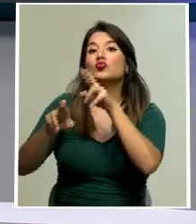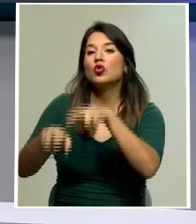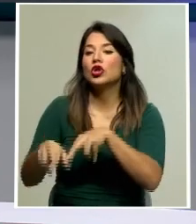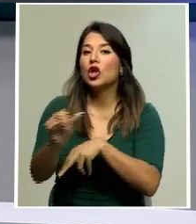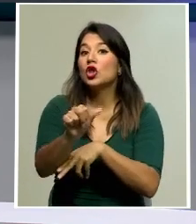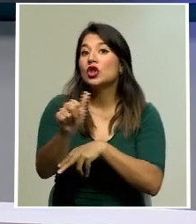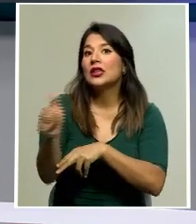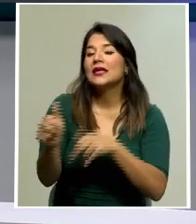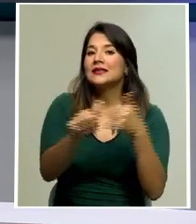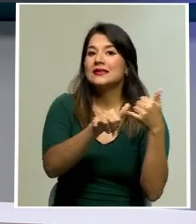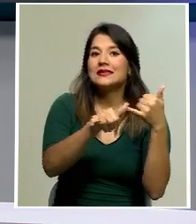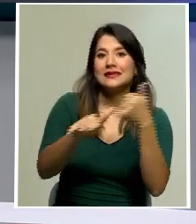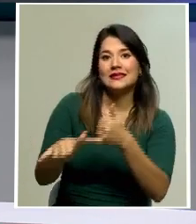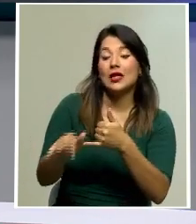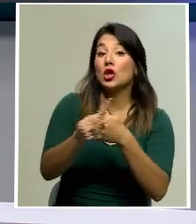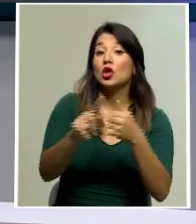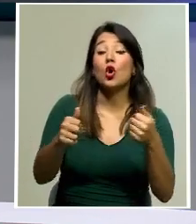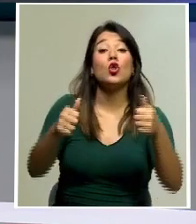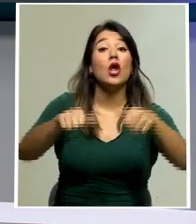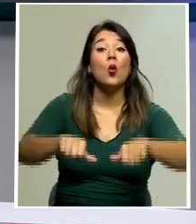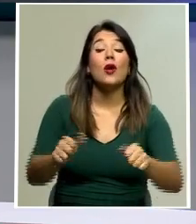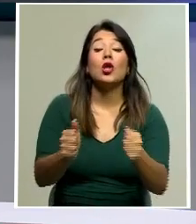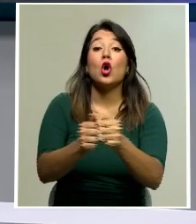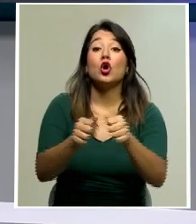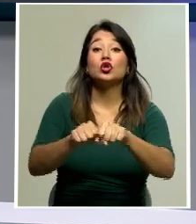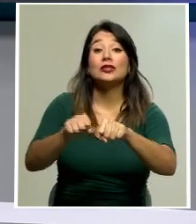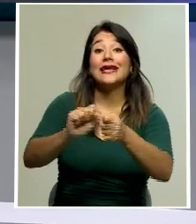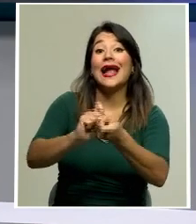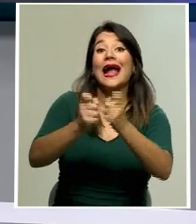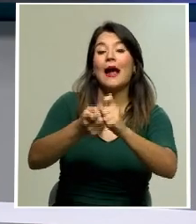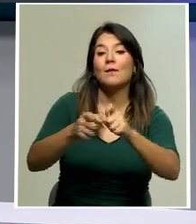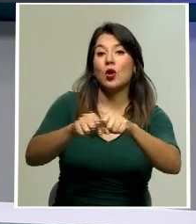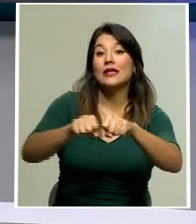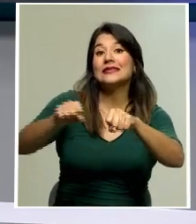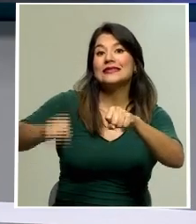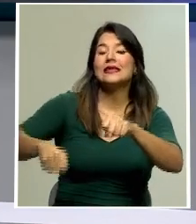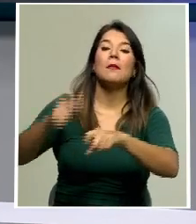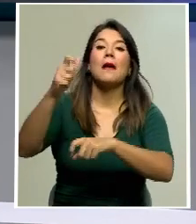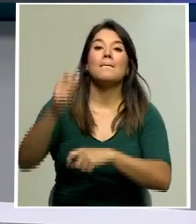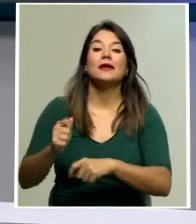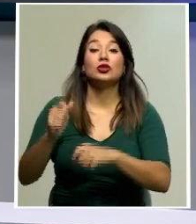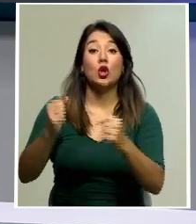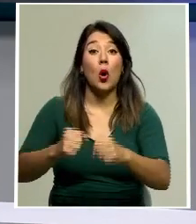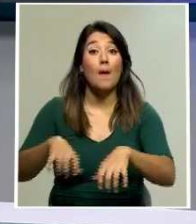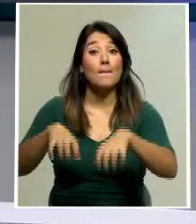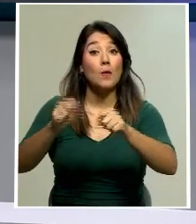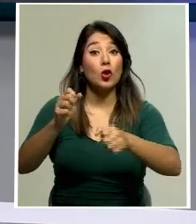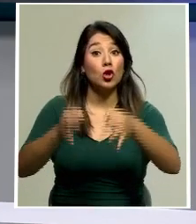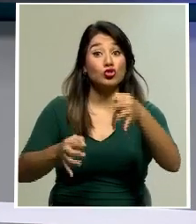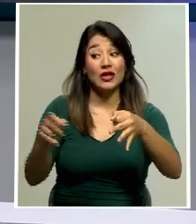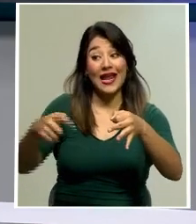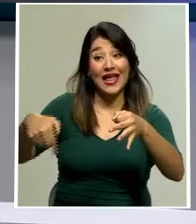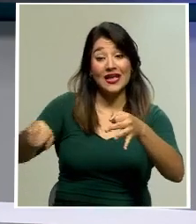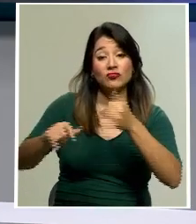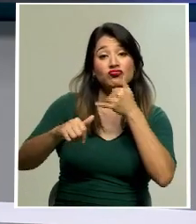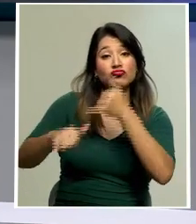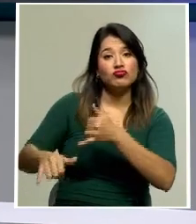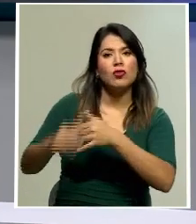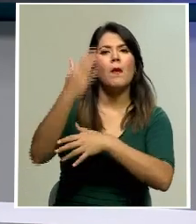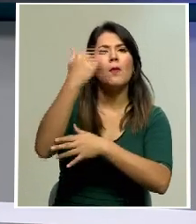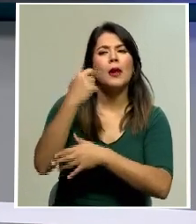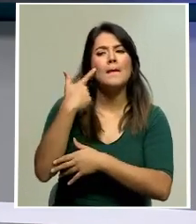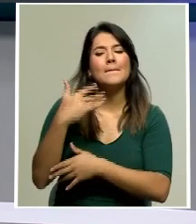de inconstitucionalidad en contra de la reforma de pensiones del Poder Judicial fueron denunciados penalmente por el presunto delito